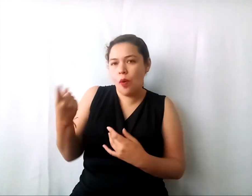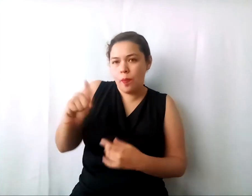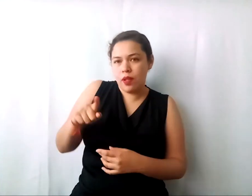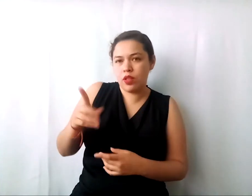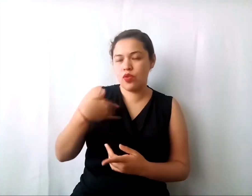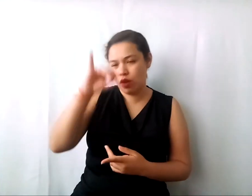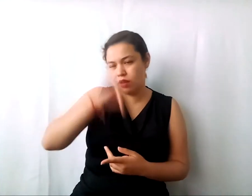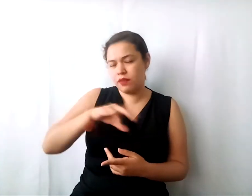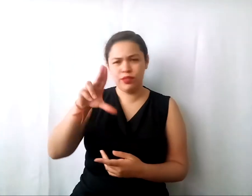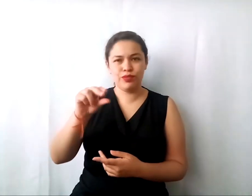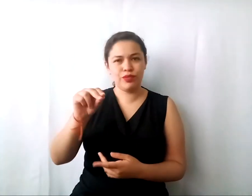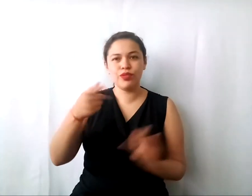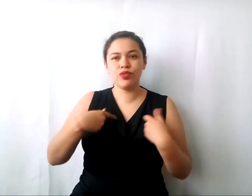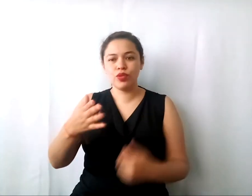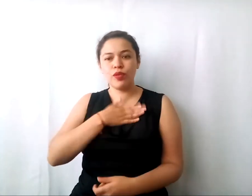ahí